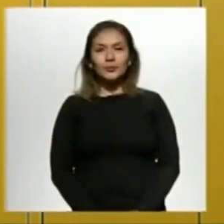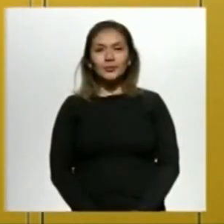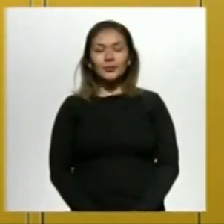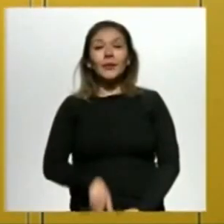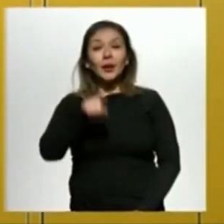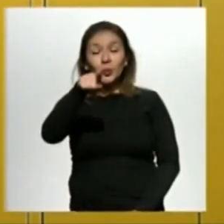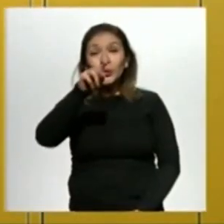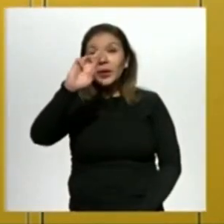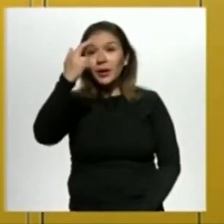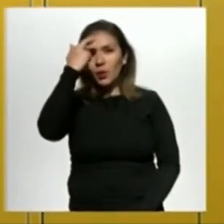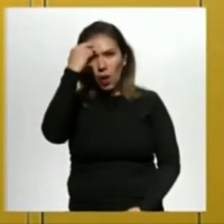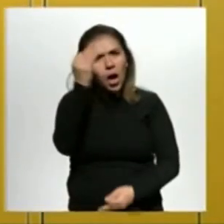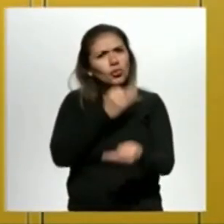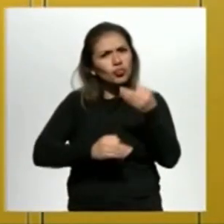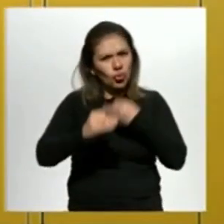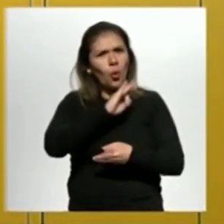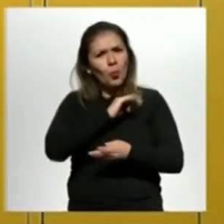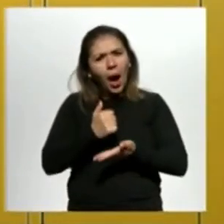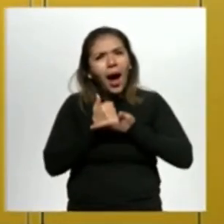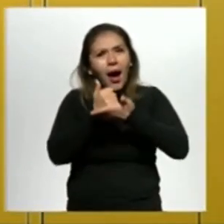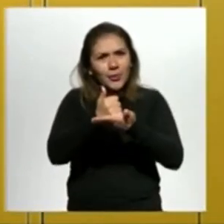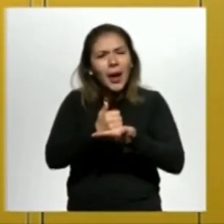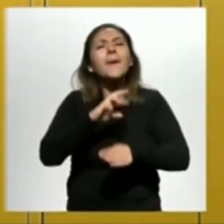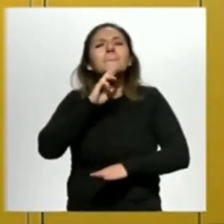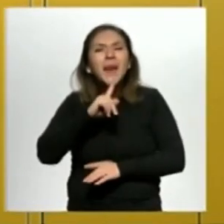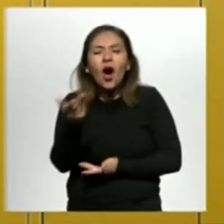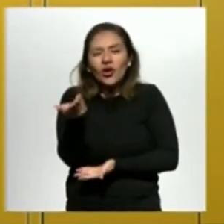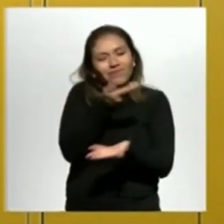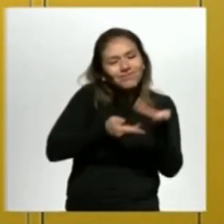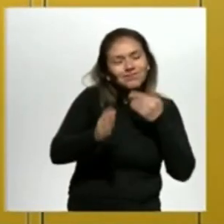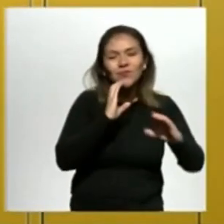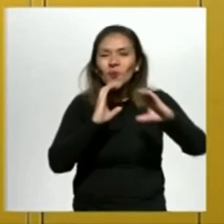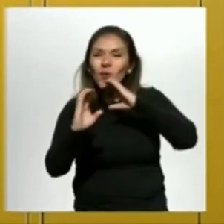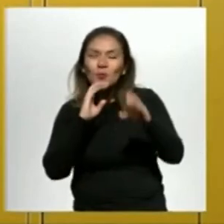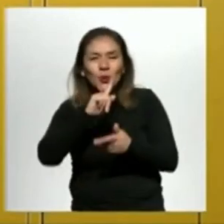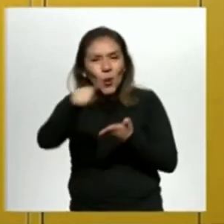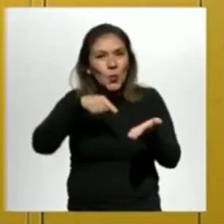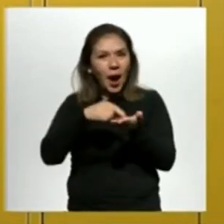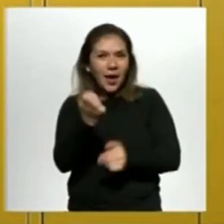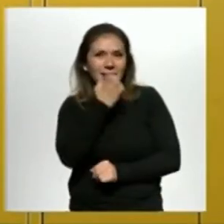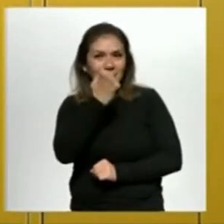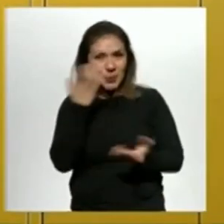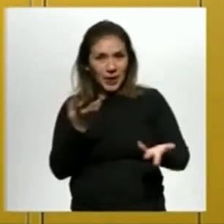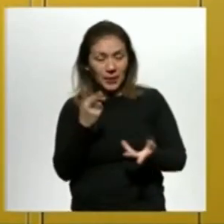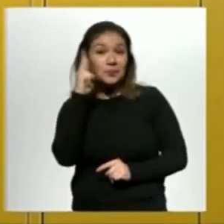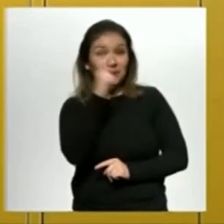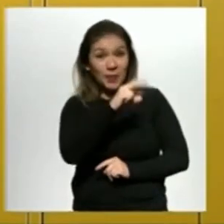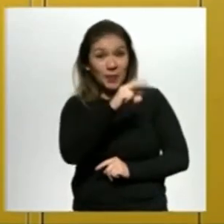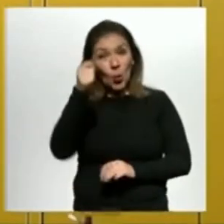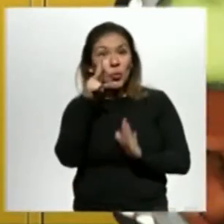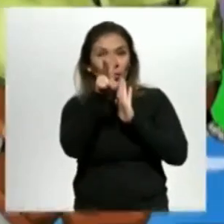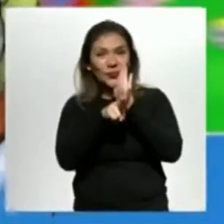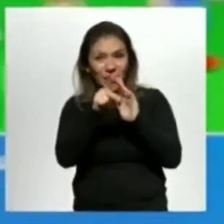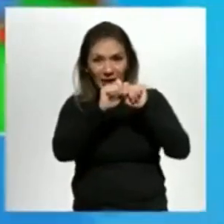Recuerda que todos podemos contribuir a mejorar la convivencia en el salón de clases y en la escuela. Vemos el siguiente video.